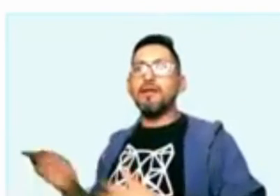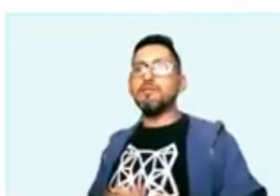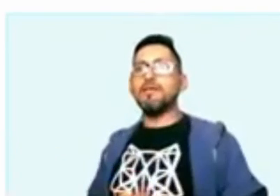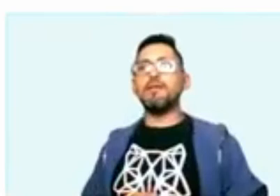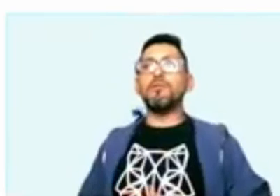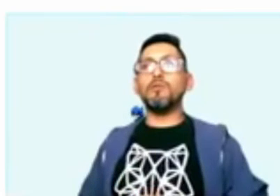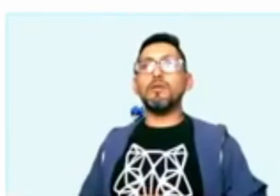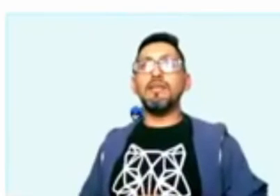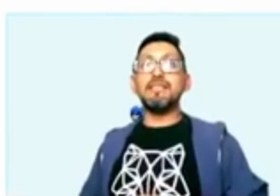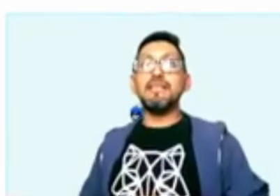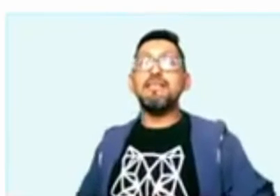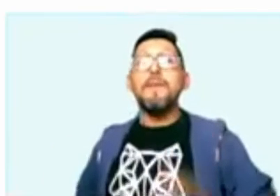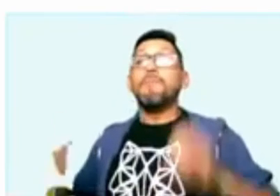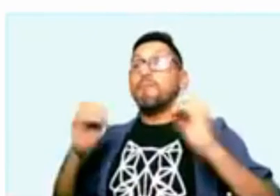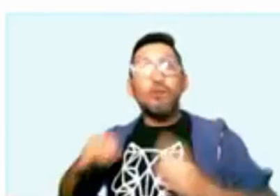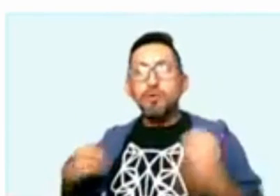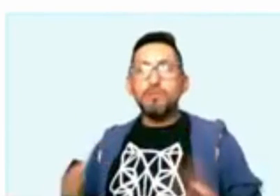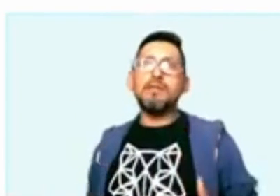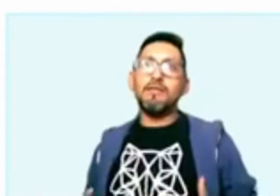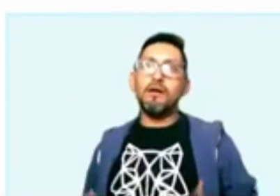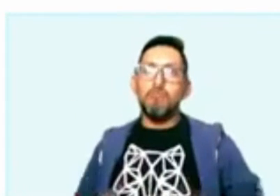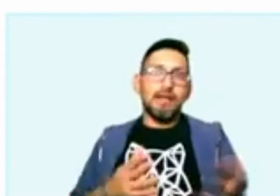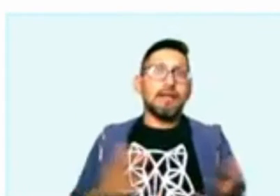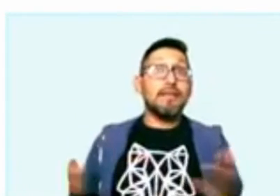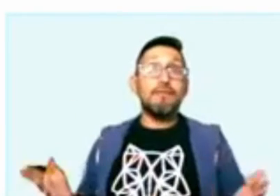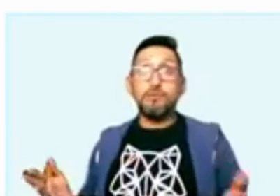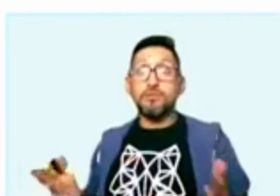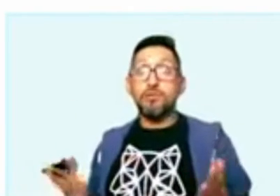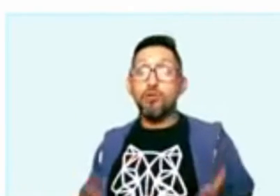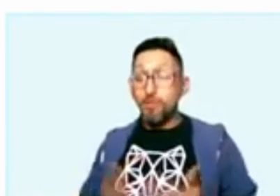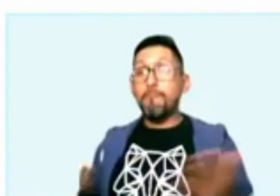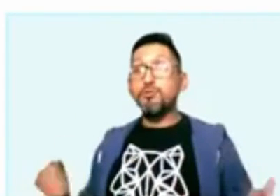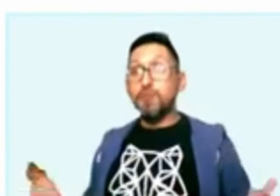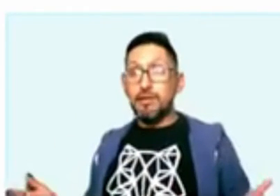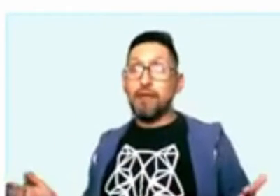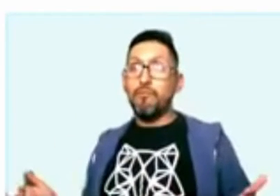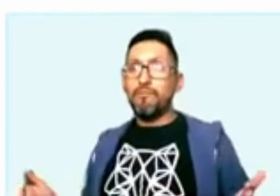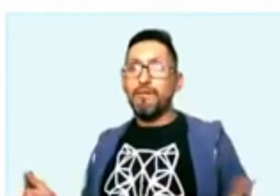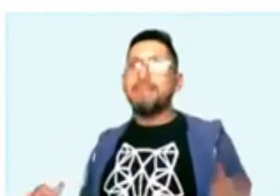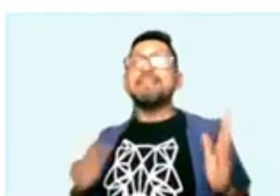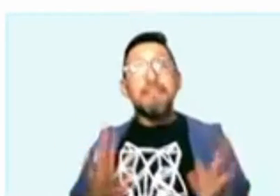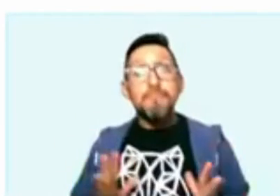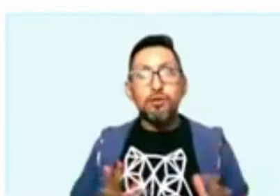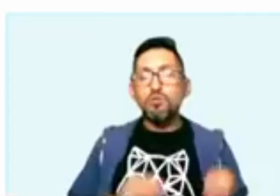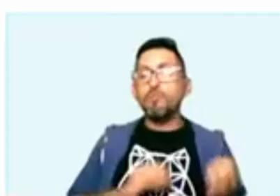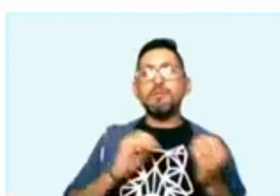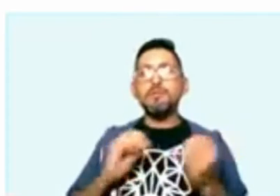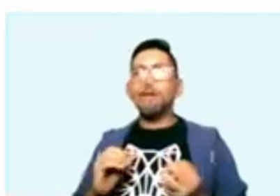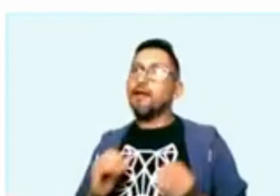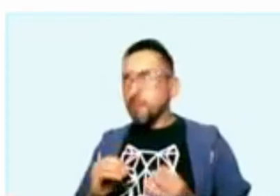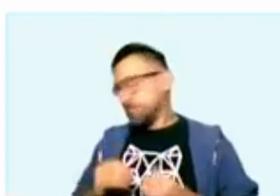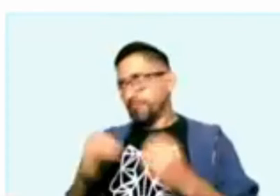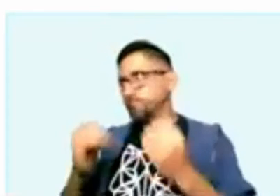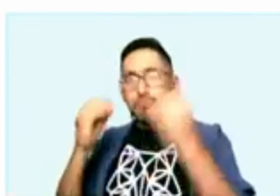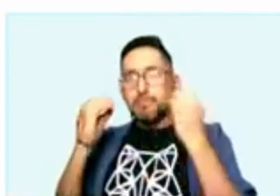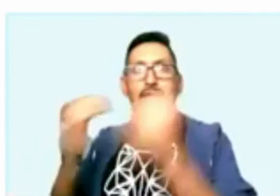reglamento al año siguiente con Plutarco Elías Calles. Por todo este trabajo, Miguel Ángel de Quevedo es conocido como el apóstol del árbol. Sin embargo, su aproximación era